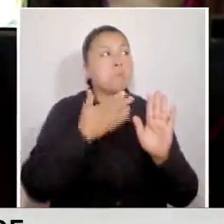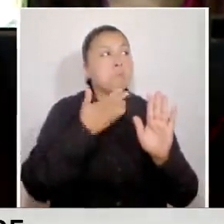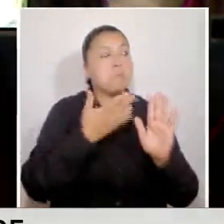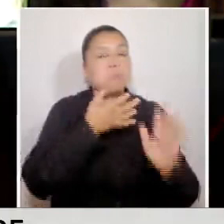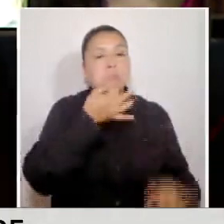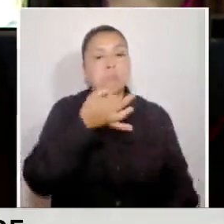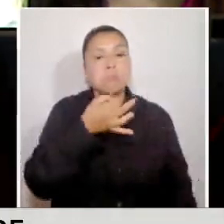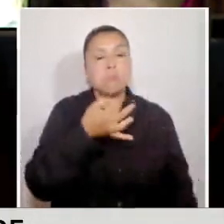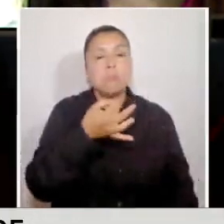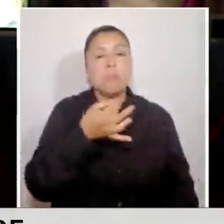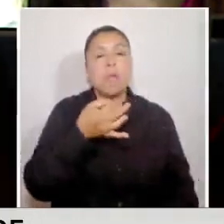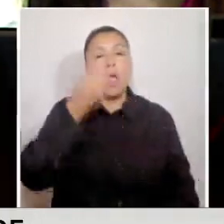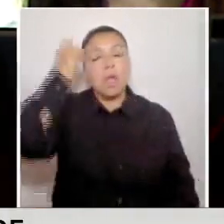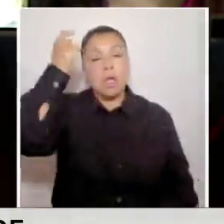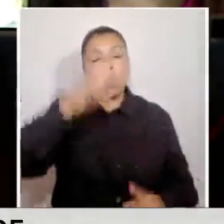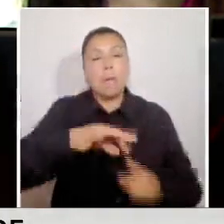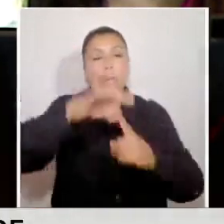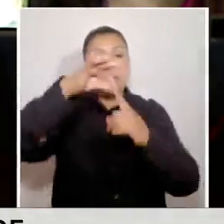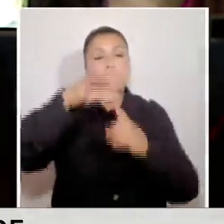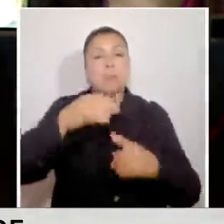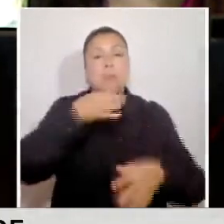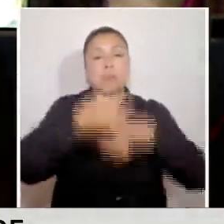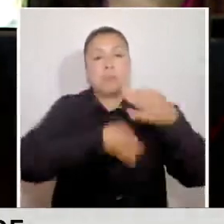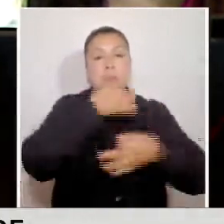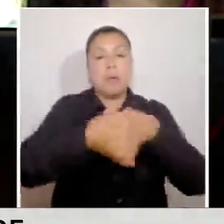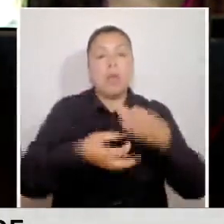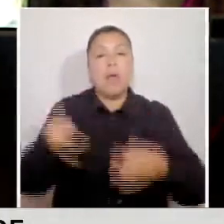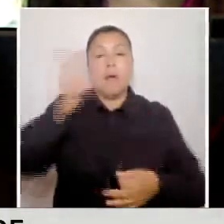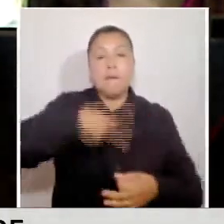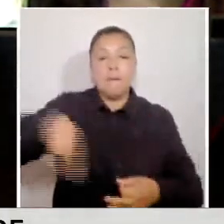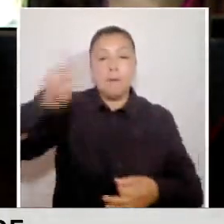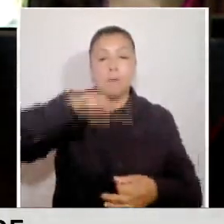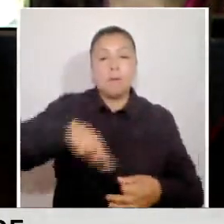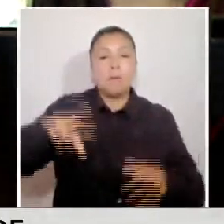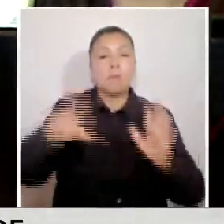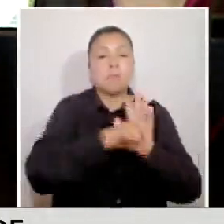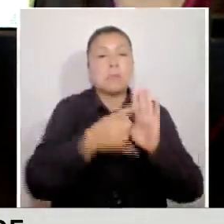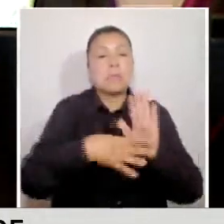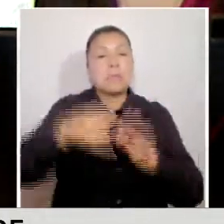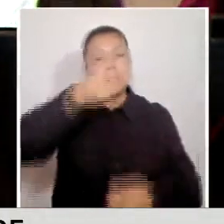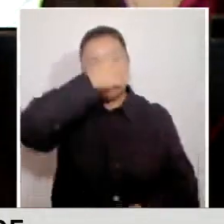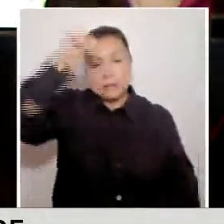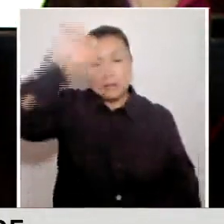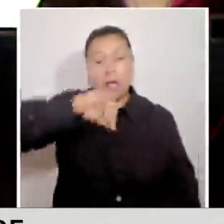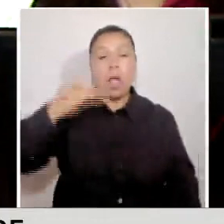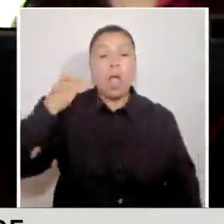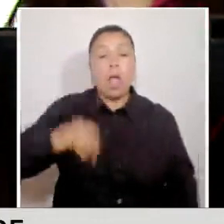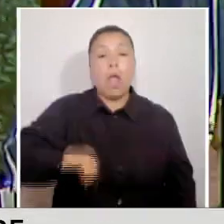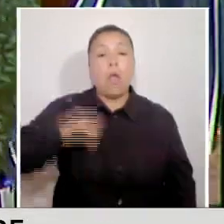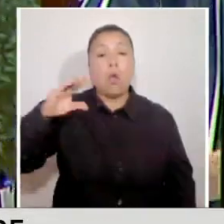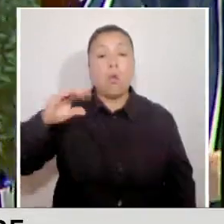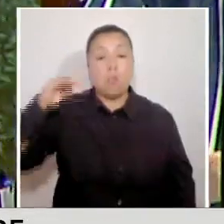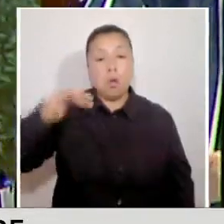matrices del proyecto porque habla directamente la reincidencia y de la penalidad en este caso los menores de edad Muchas